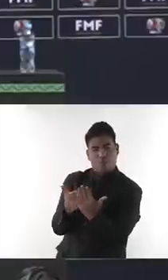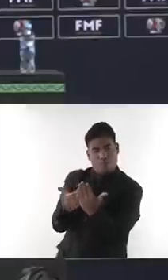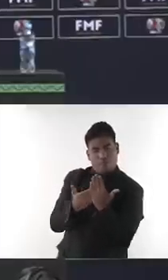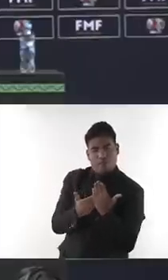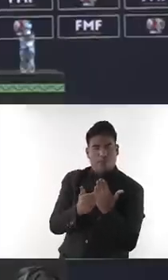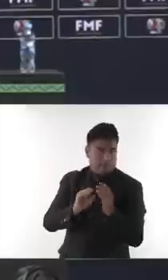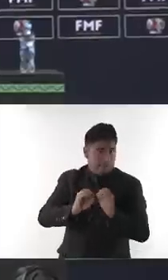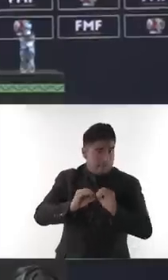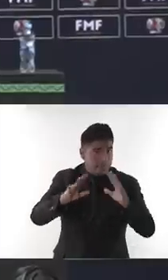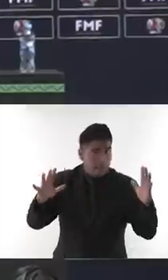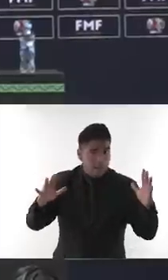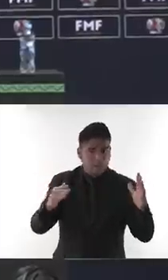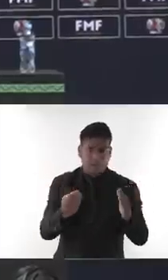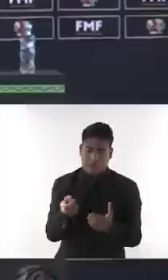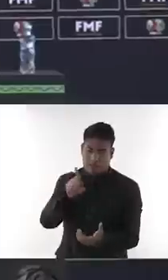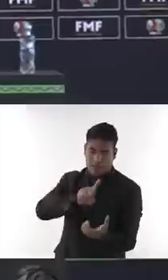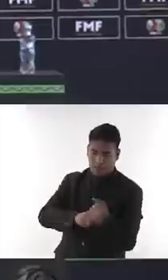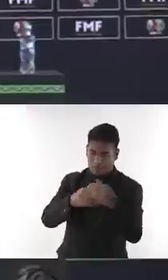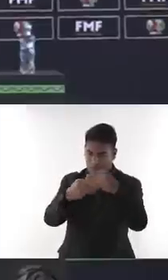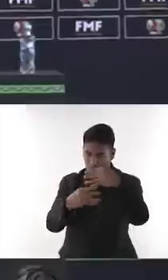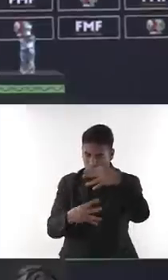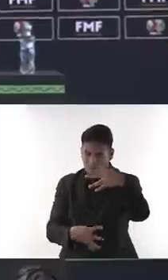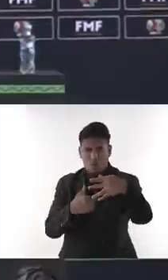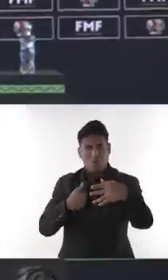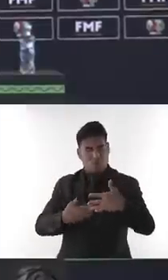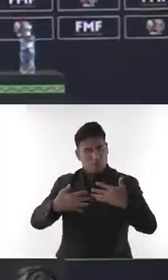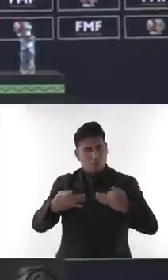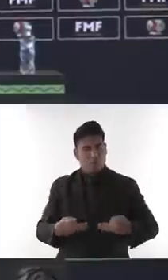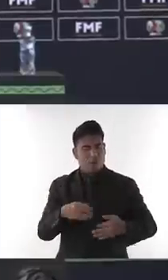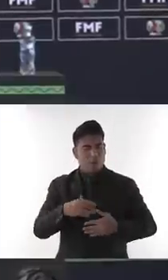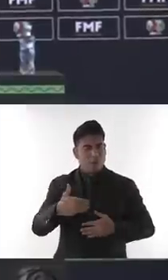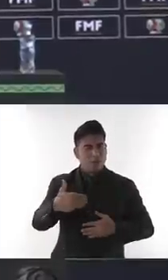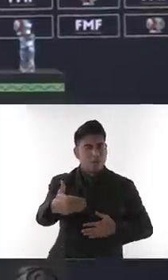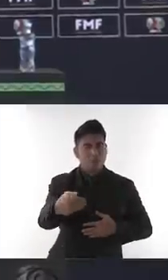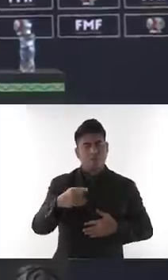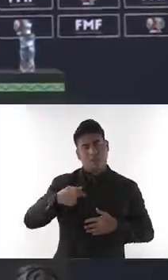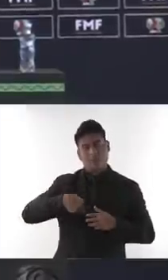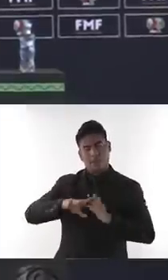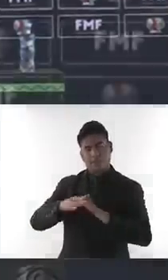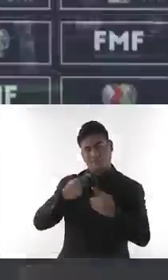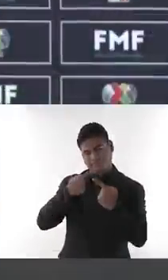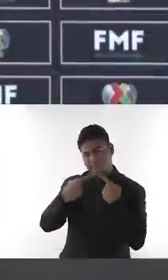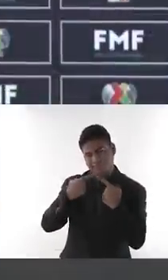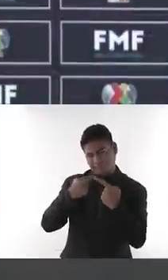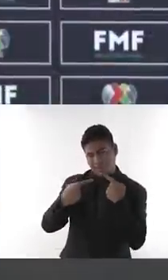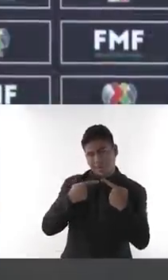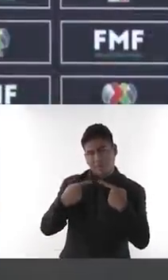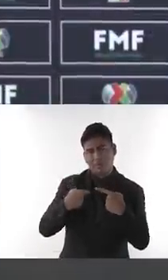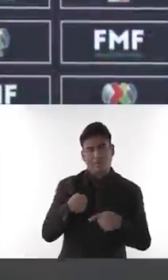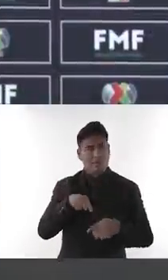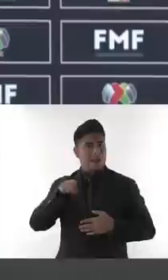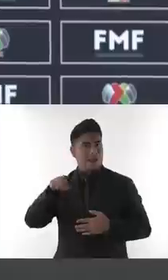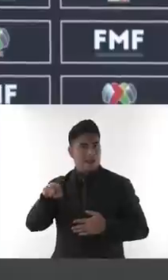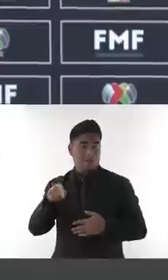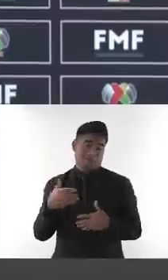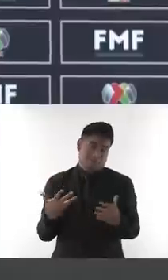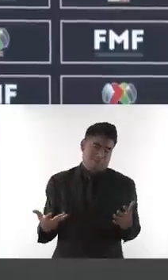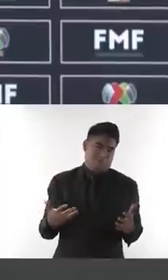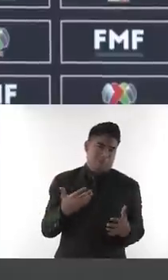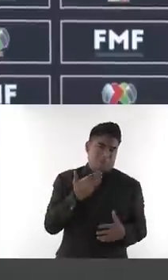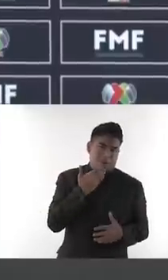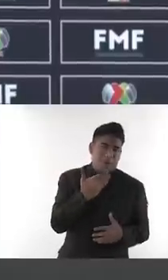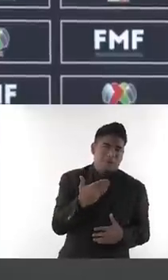consistente con las muchas pláticas que tuvimos durante su gestión. Él, afortunadamente, dentro de